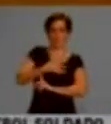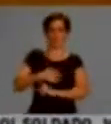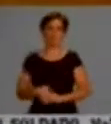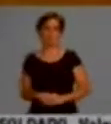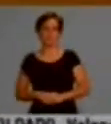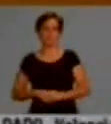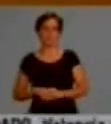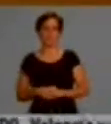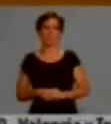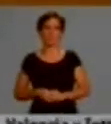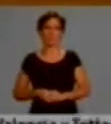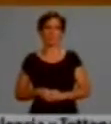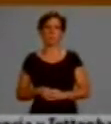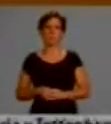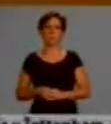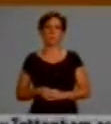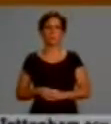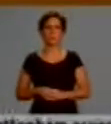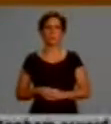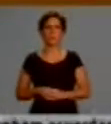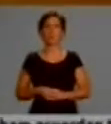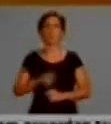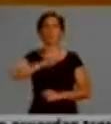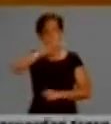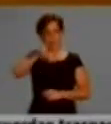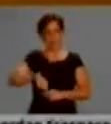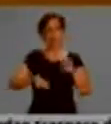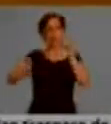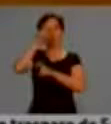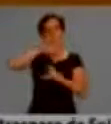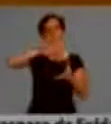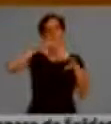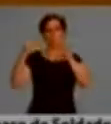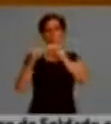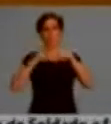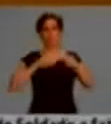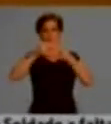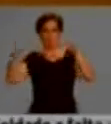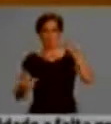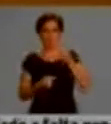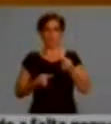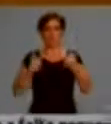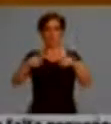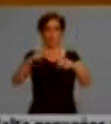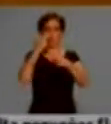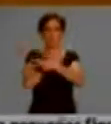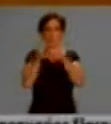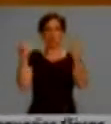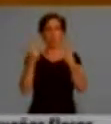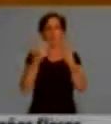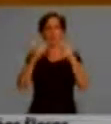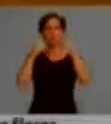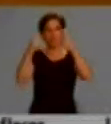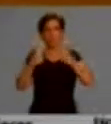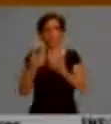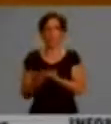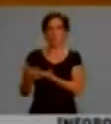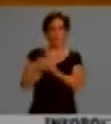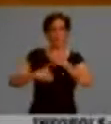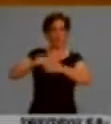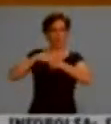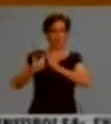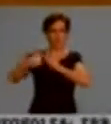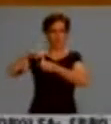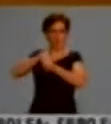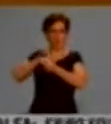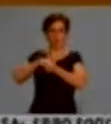señorías. Por otra parte, seguimos ajustando el déficit de nuestro sector público con el esfuerzo de todas las administraciones implicadas,